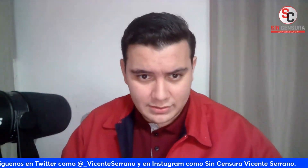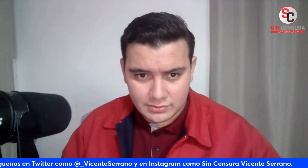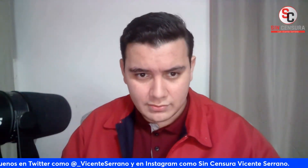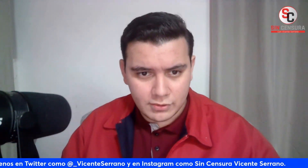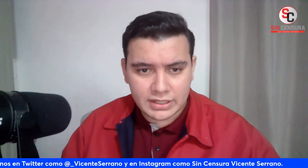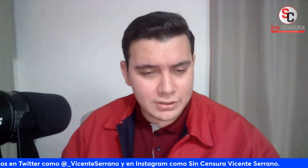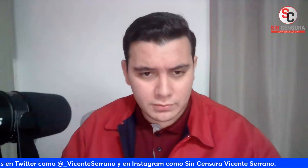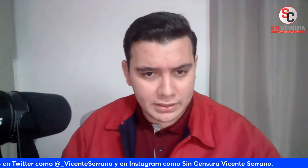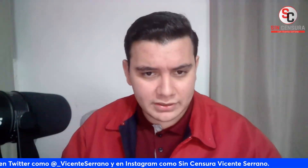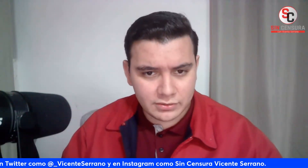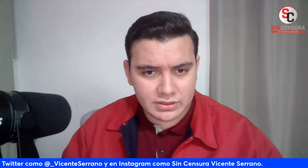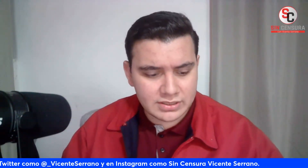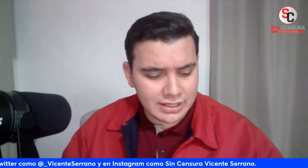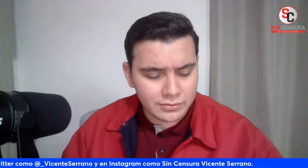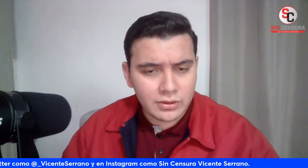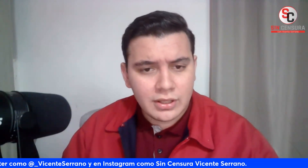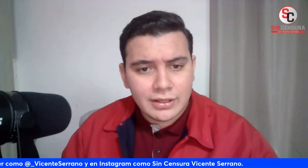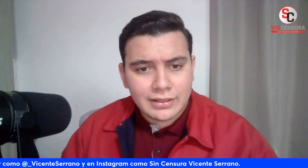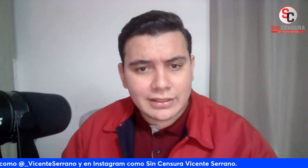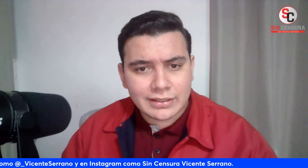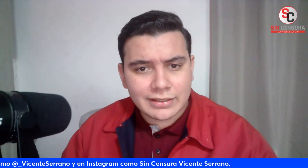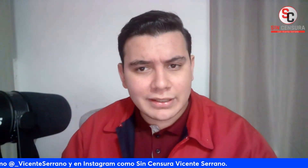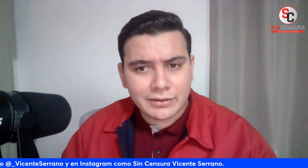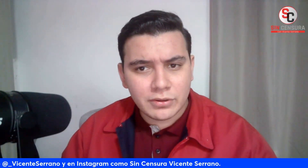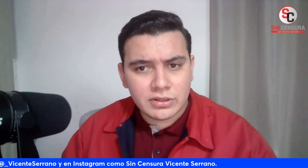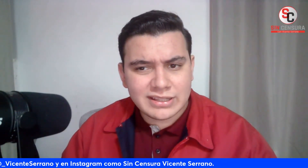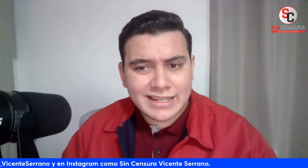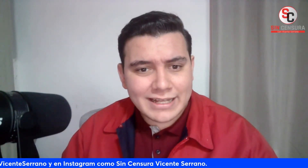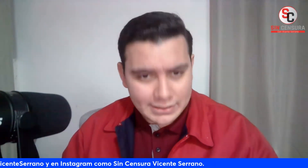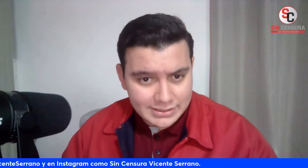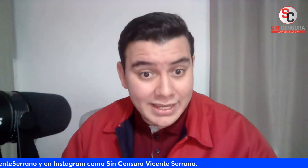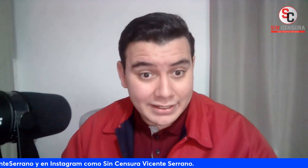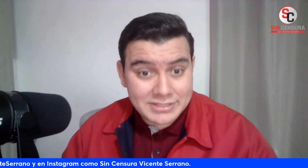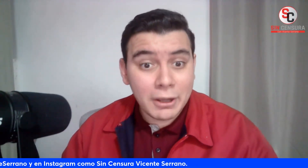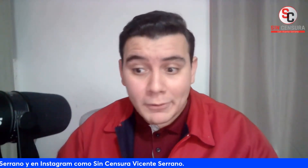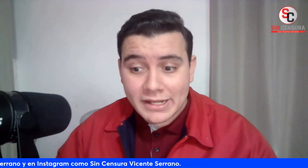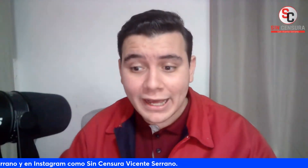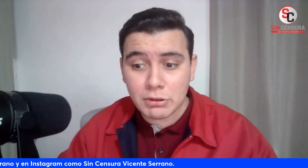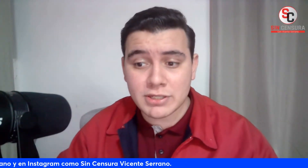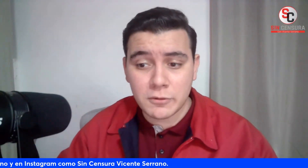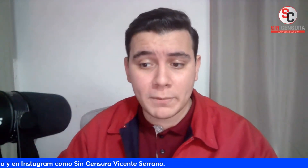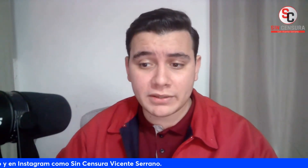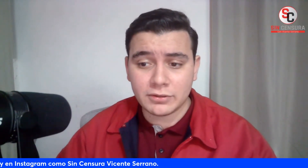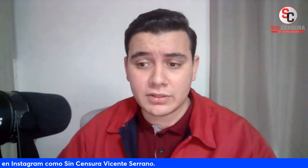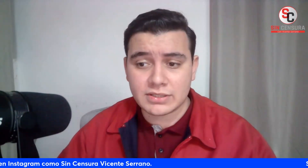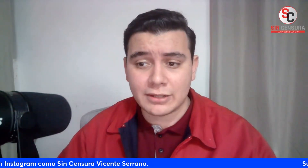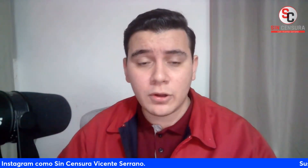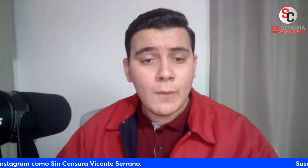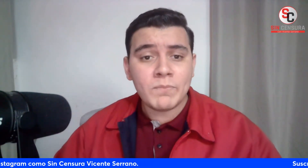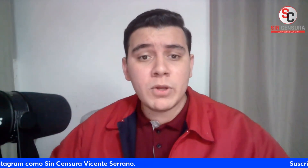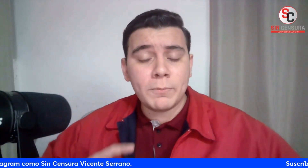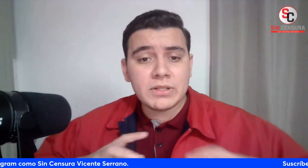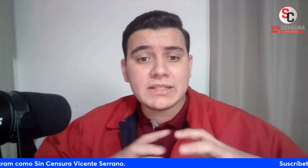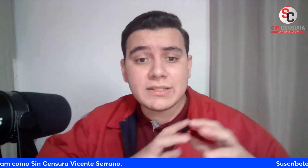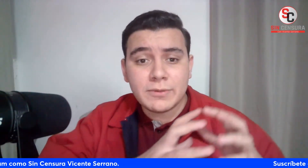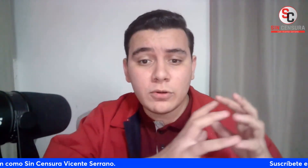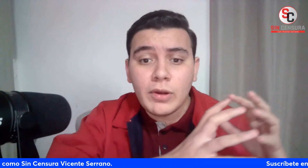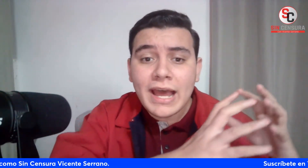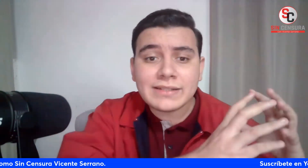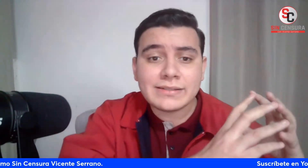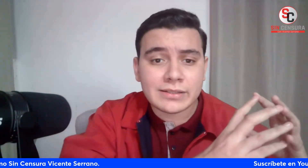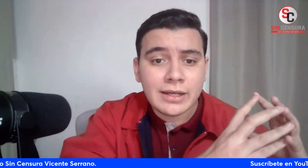lo es, Morena es un partido de Estado, que hoy tiene que ser, está obligado a ser un partido de Estado, no